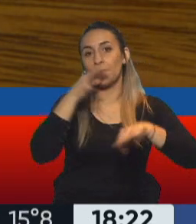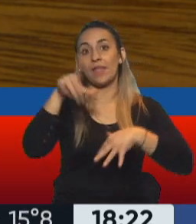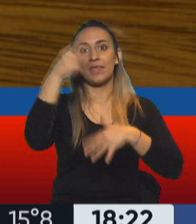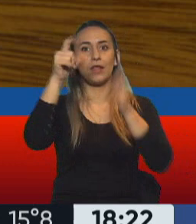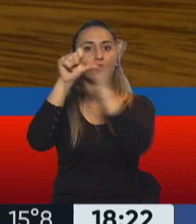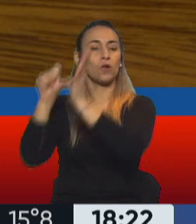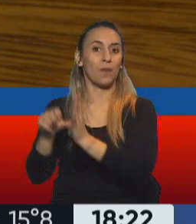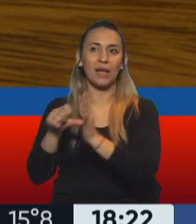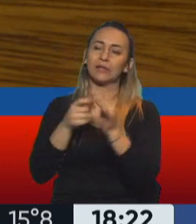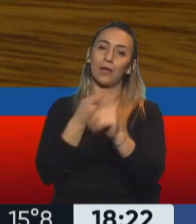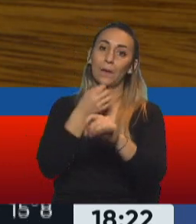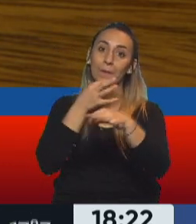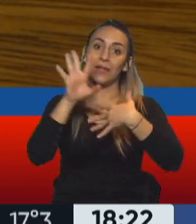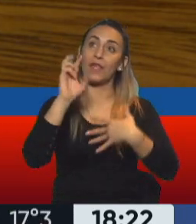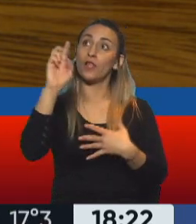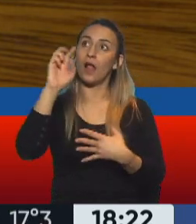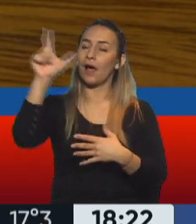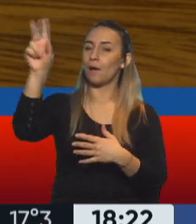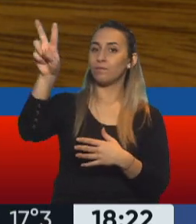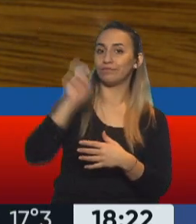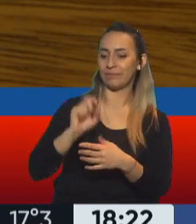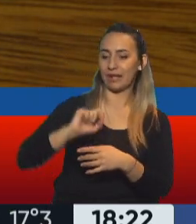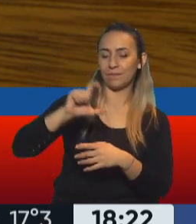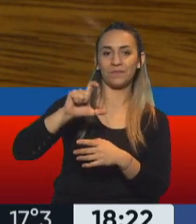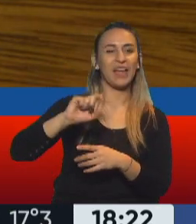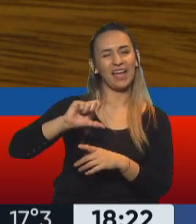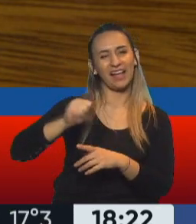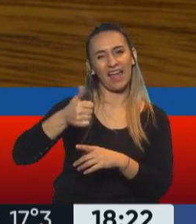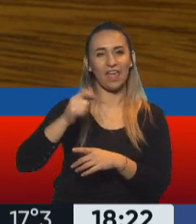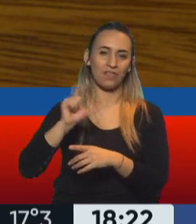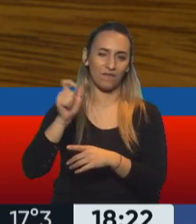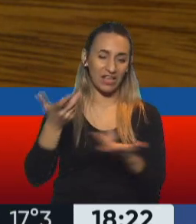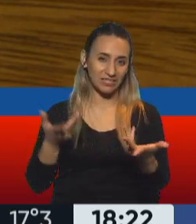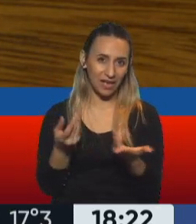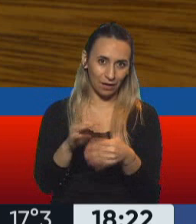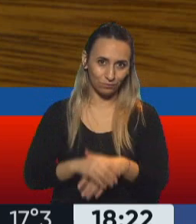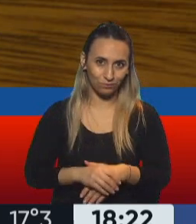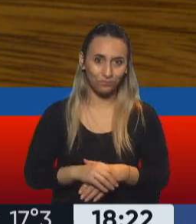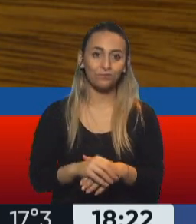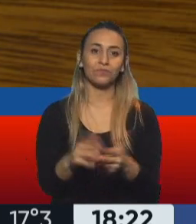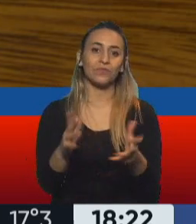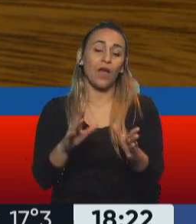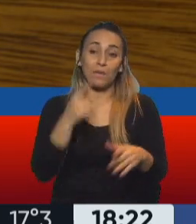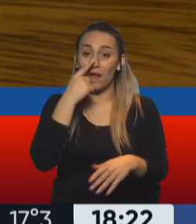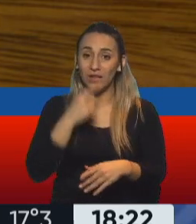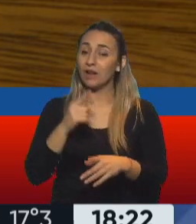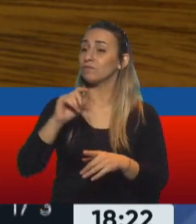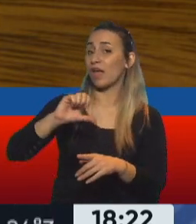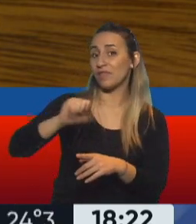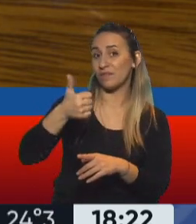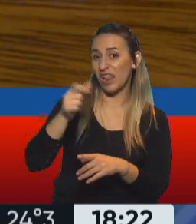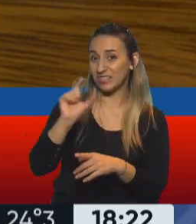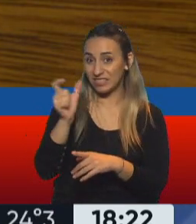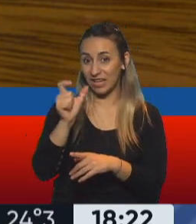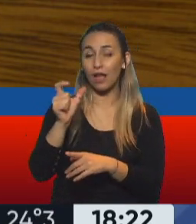dólares y ahí hacerse de la diferencia, ¿no es cierto? La diferencia es que con un tipo de dólar, bueno, el resultado de esa ganancia te queda en